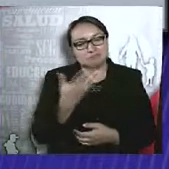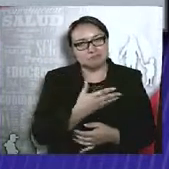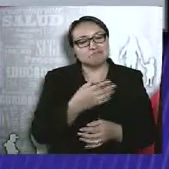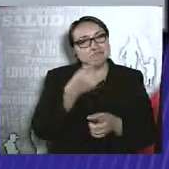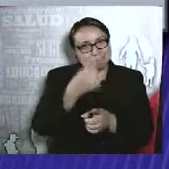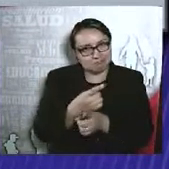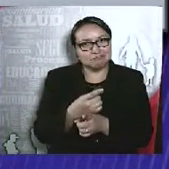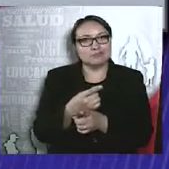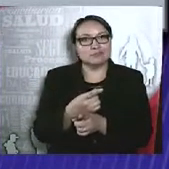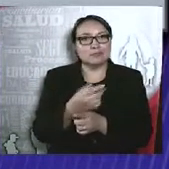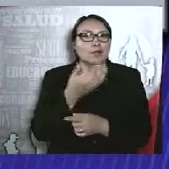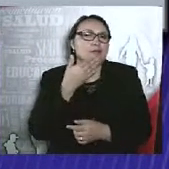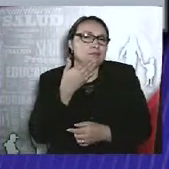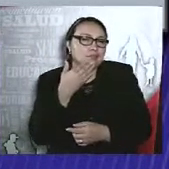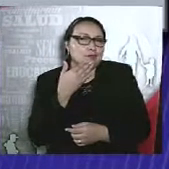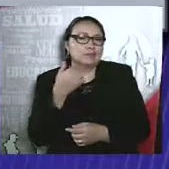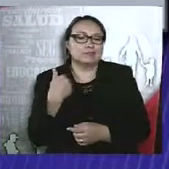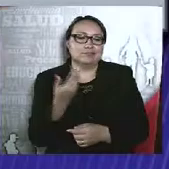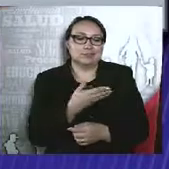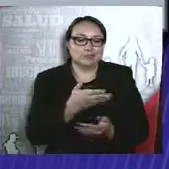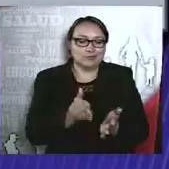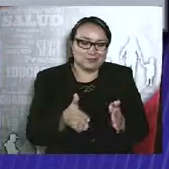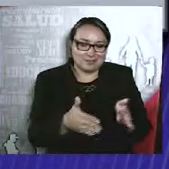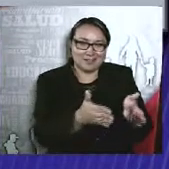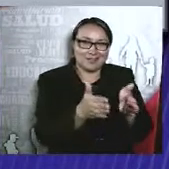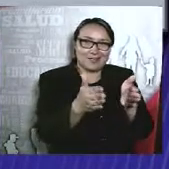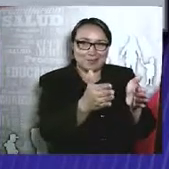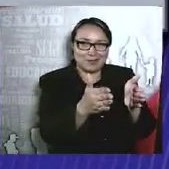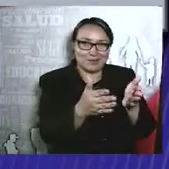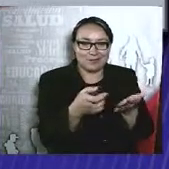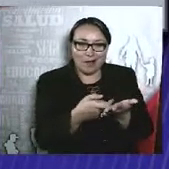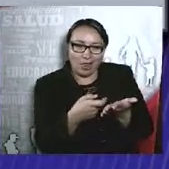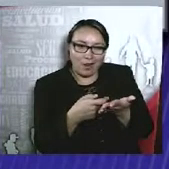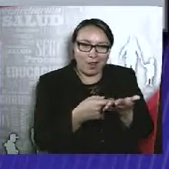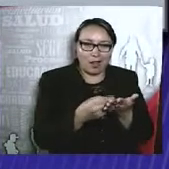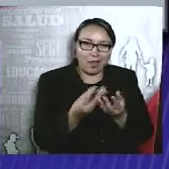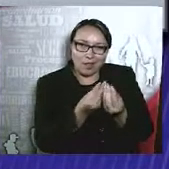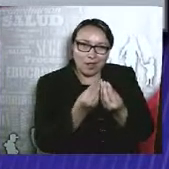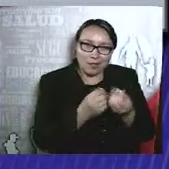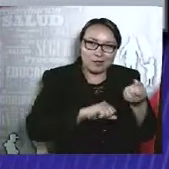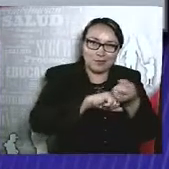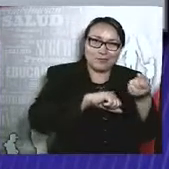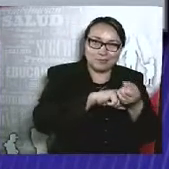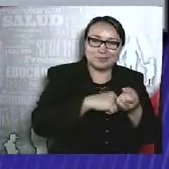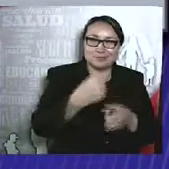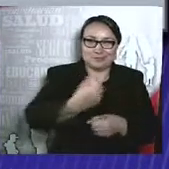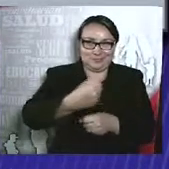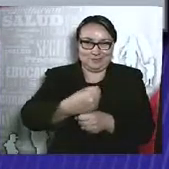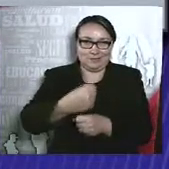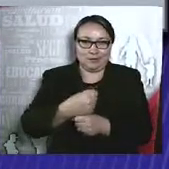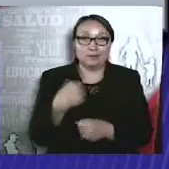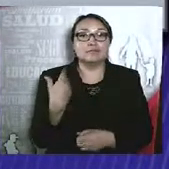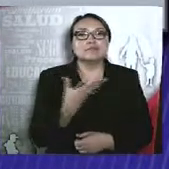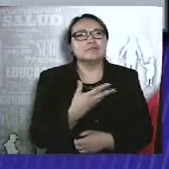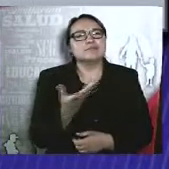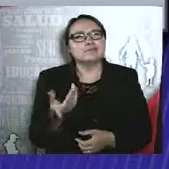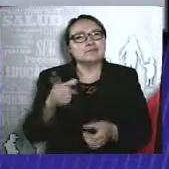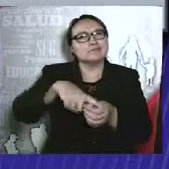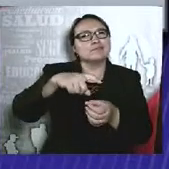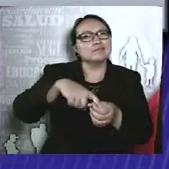llama la ruta de intermediación laboral. Con esa ruta de intermediación laboral logramos vincular en